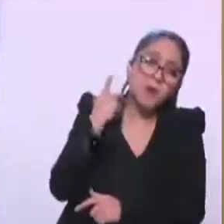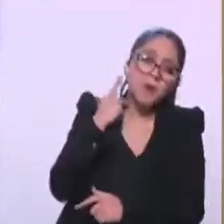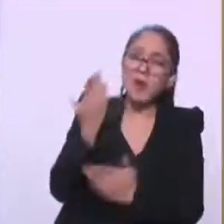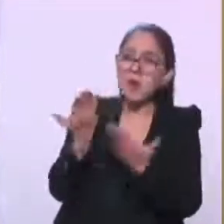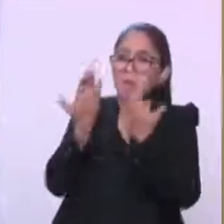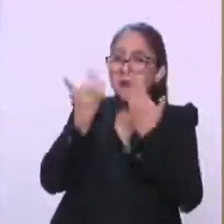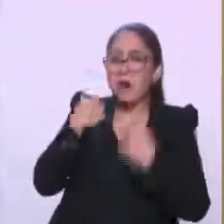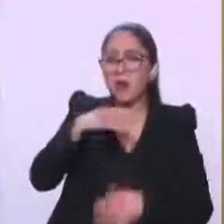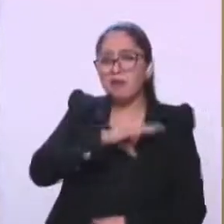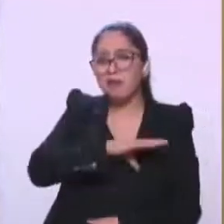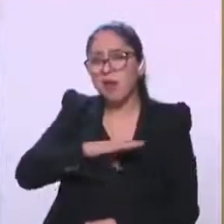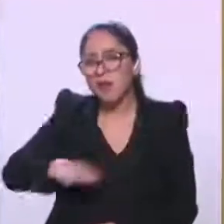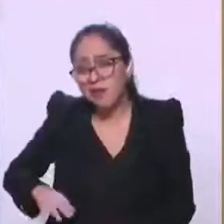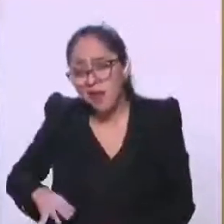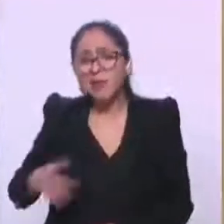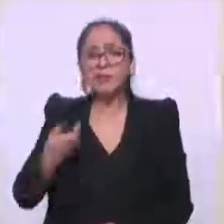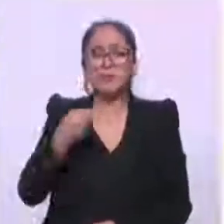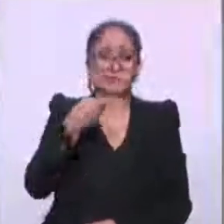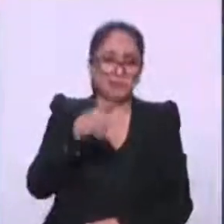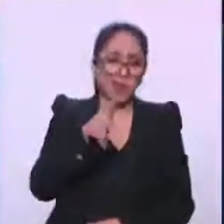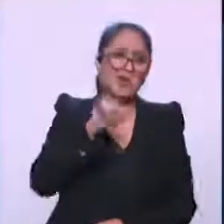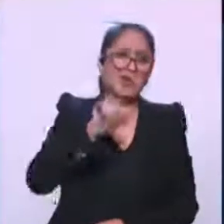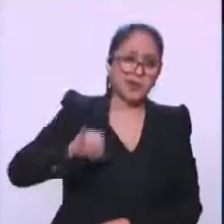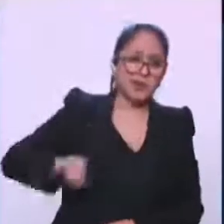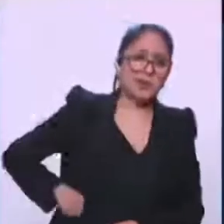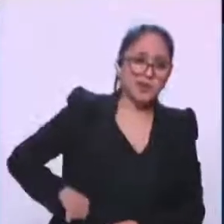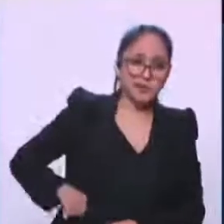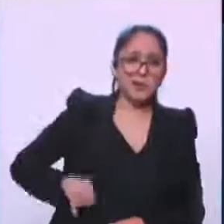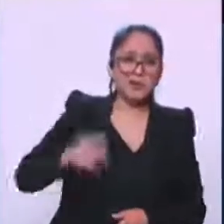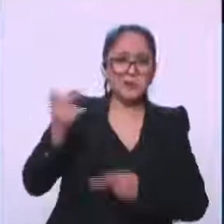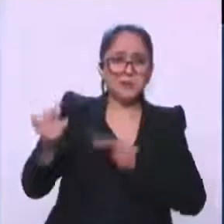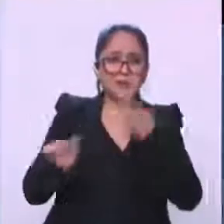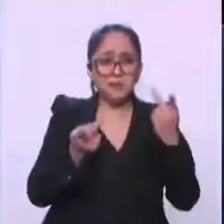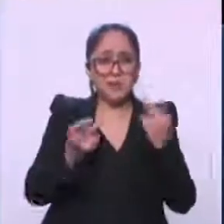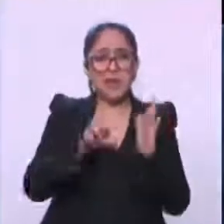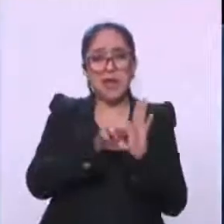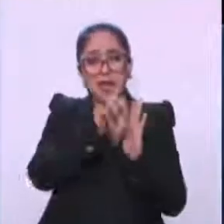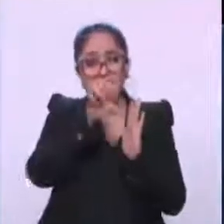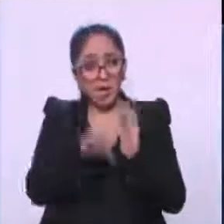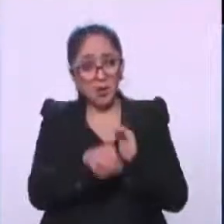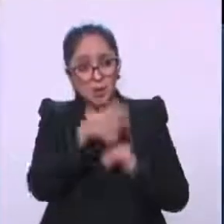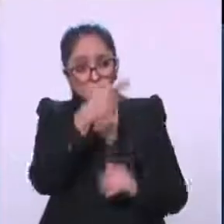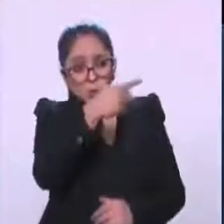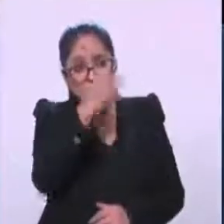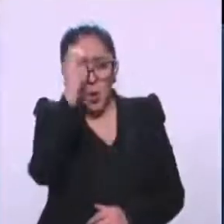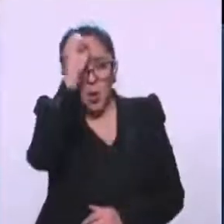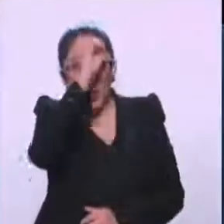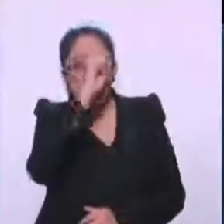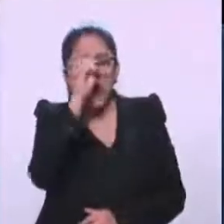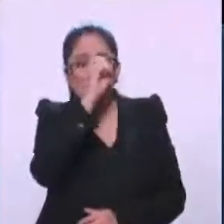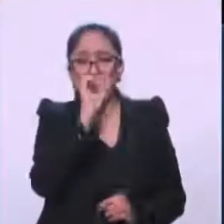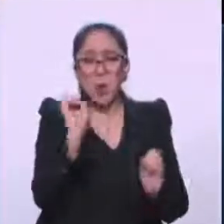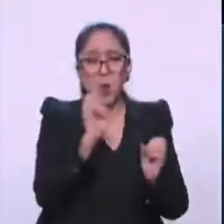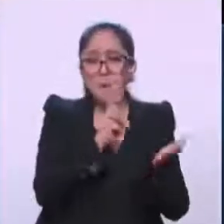para medios, pero... No tiene validez, confiabilidad, de acuerdo a tu opinión todavía, ¿no? Entonces está todavía como